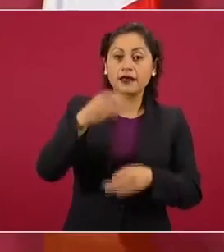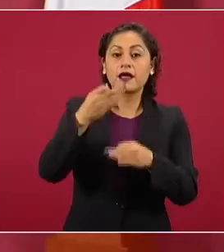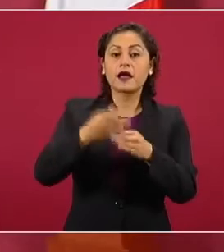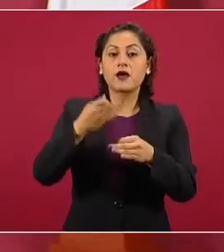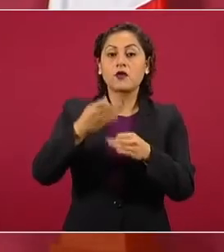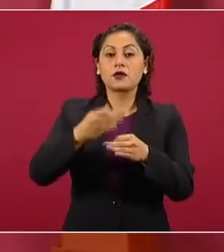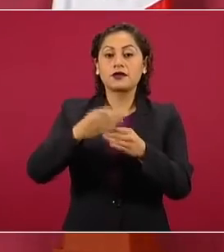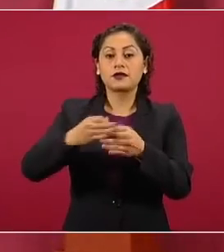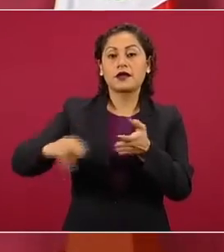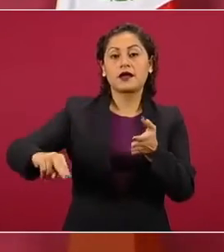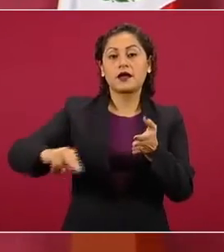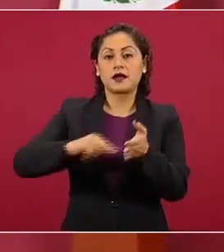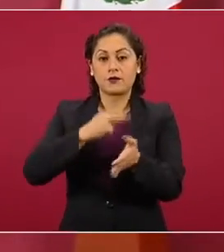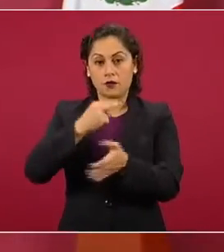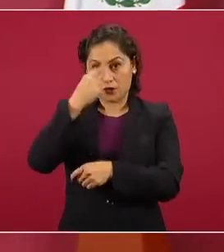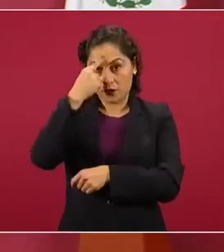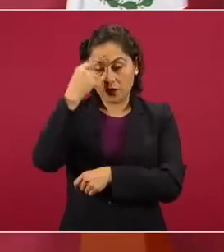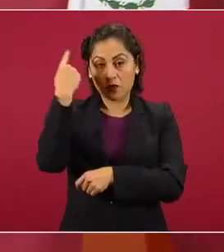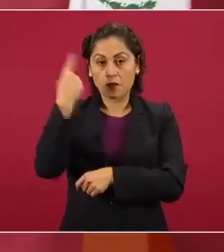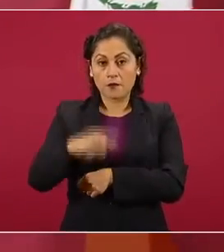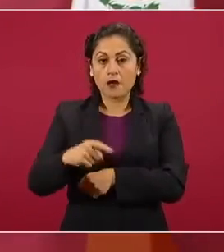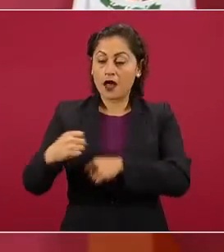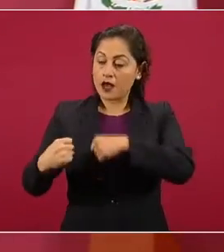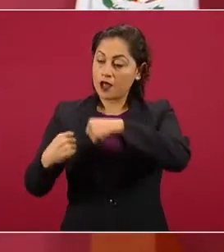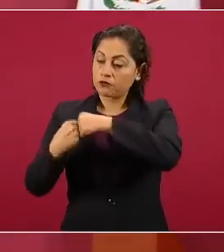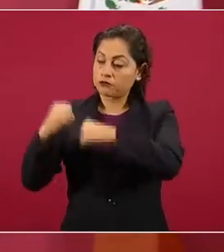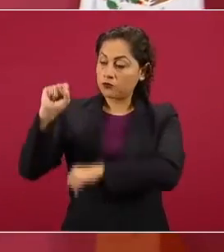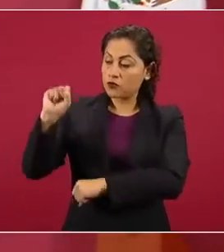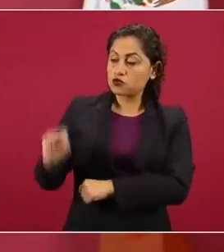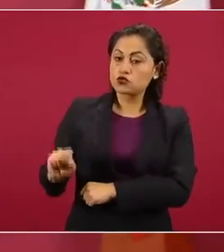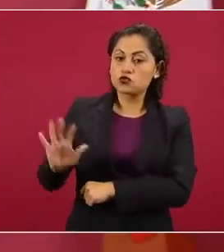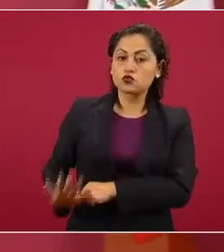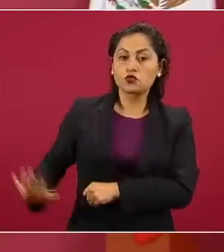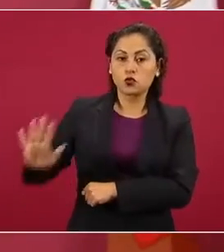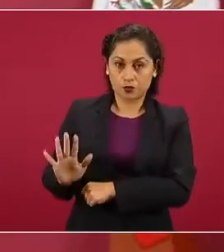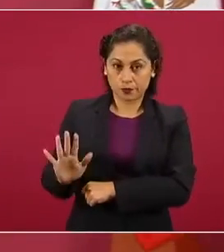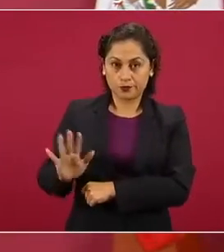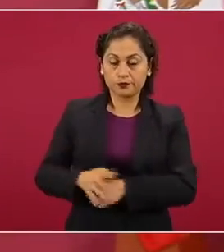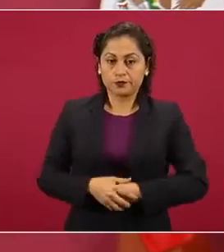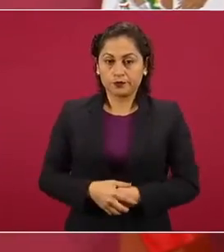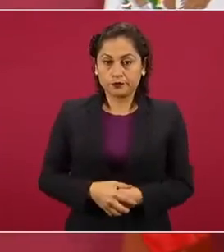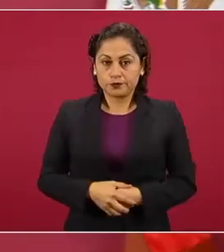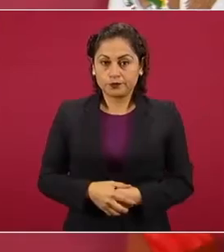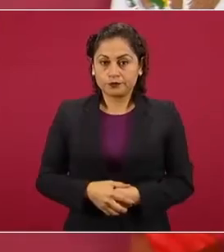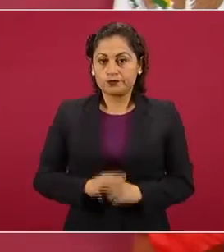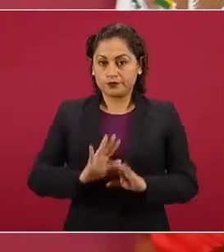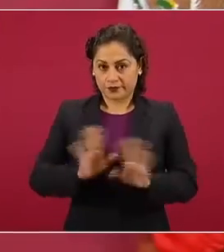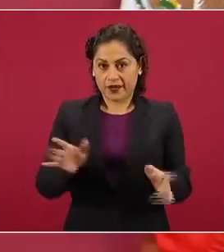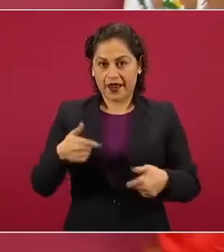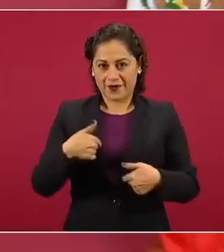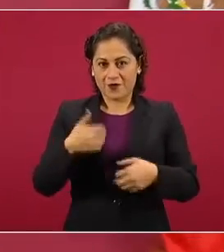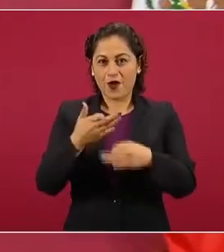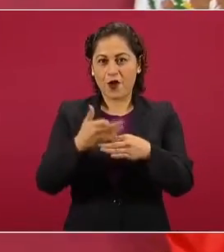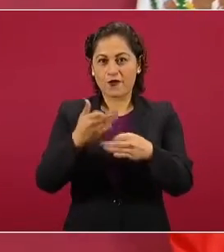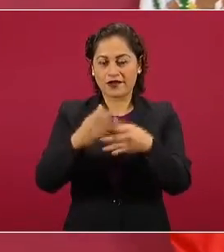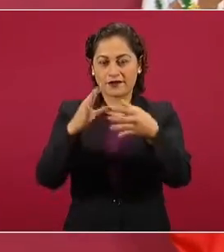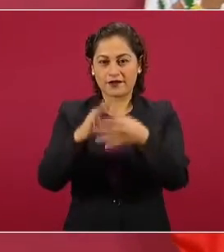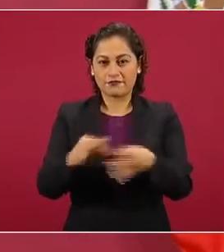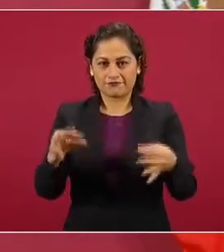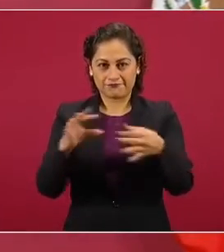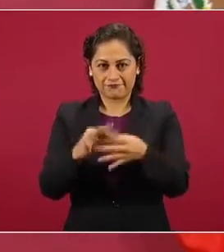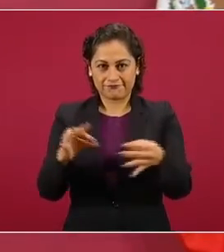el apoyo a la frontera sur, con lo que expuse